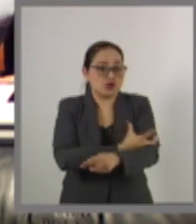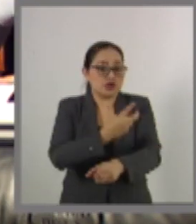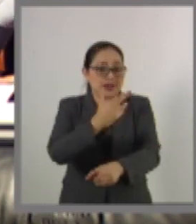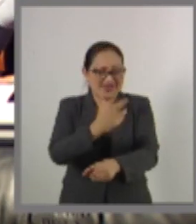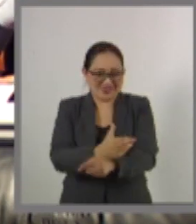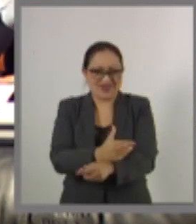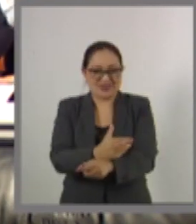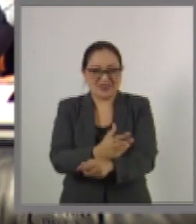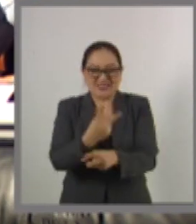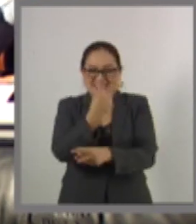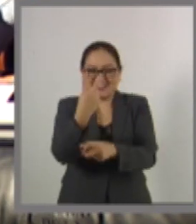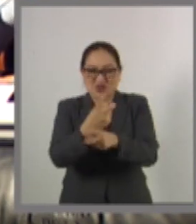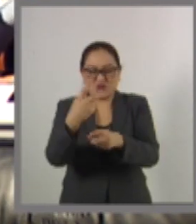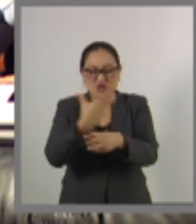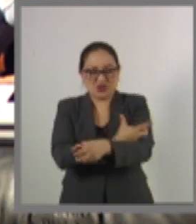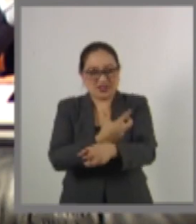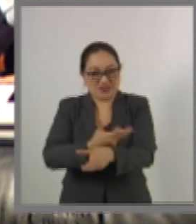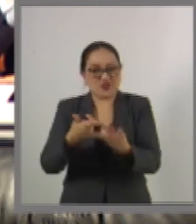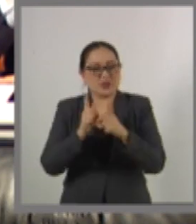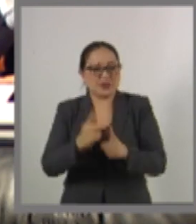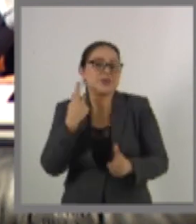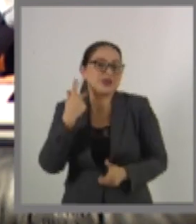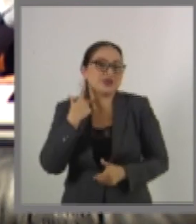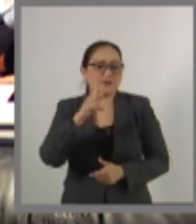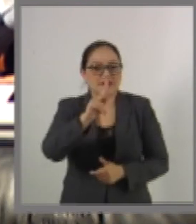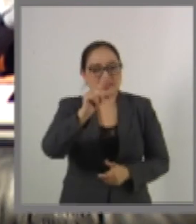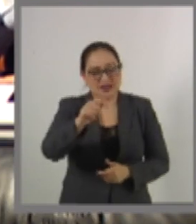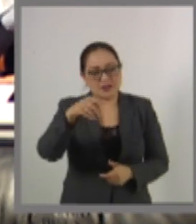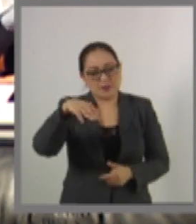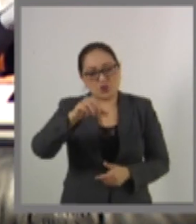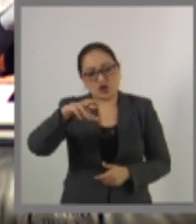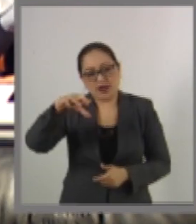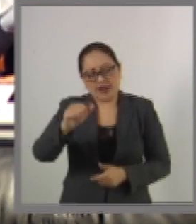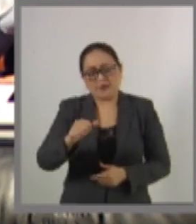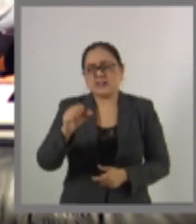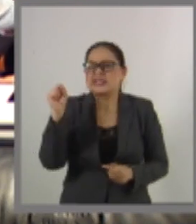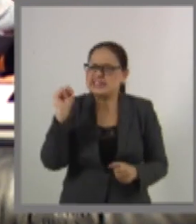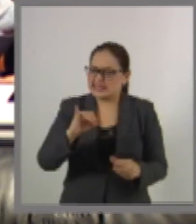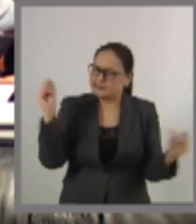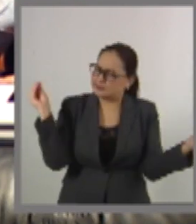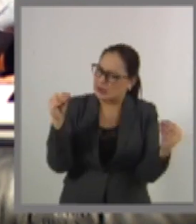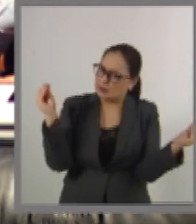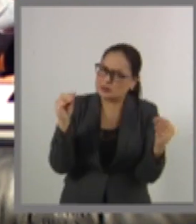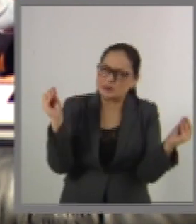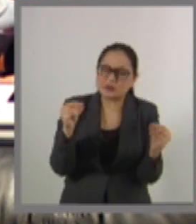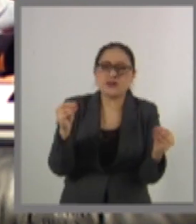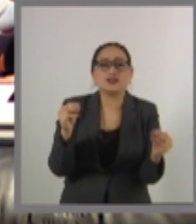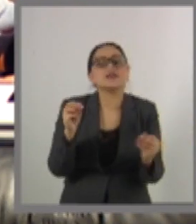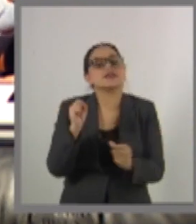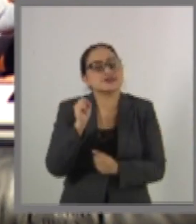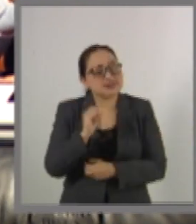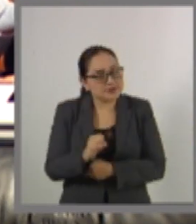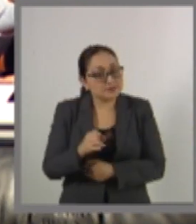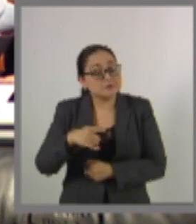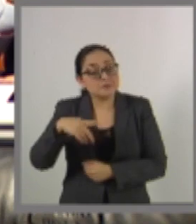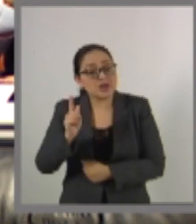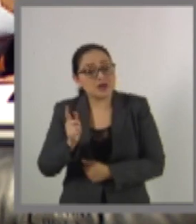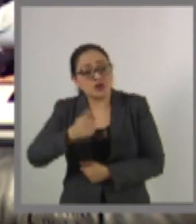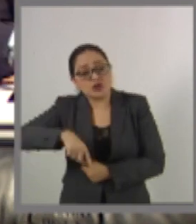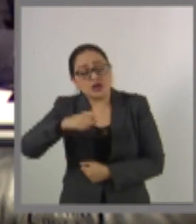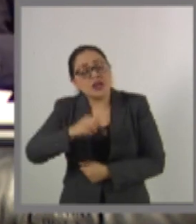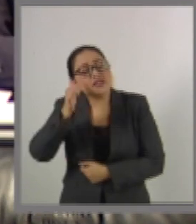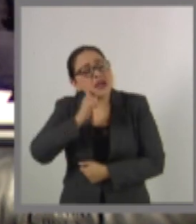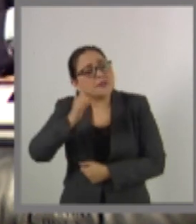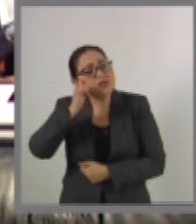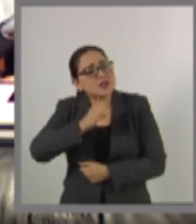PT Morena. Discusiones álgidas, sí, pero siempre la recomendación